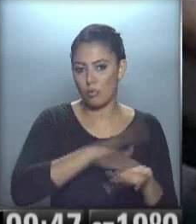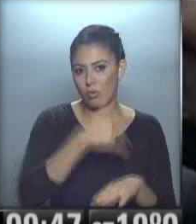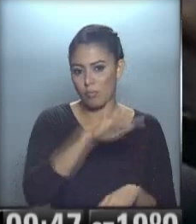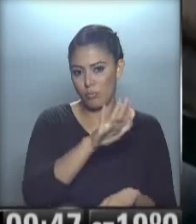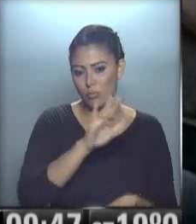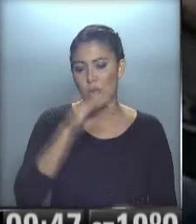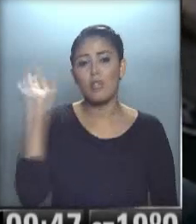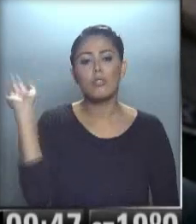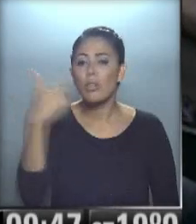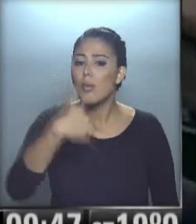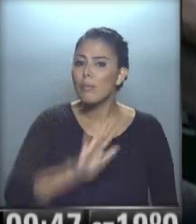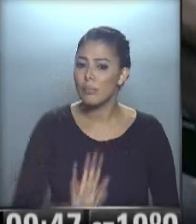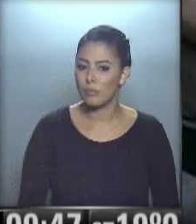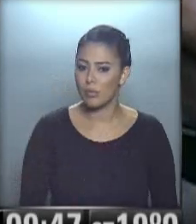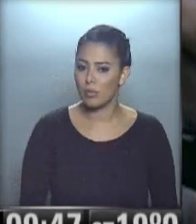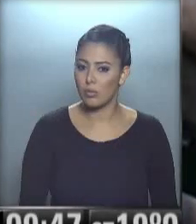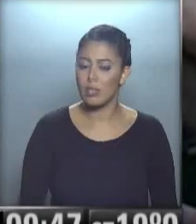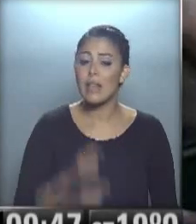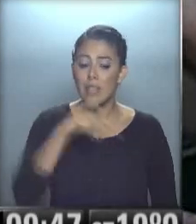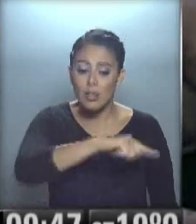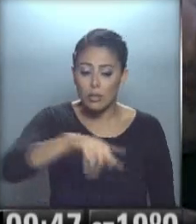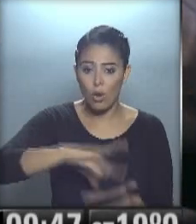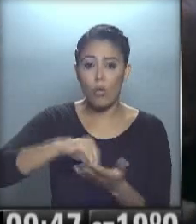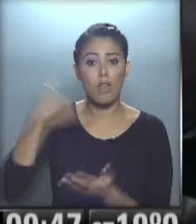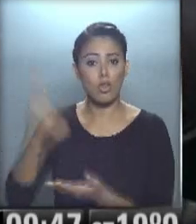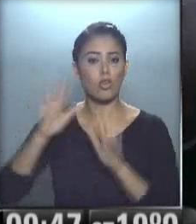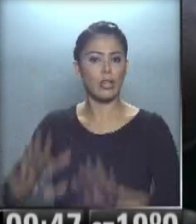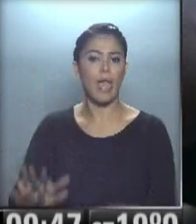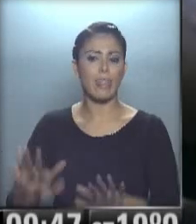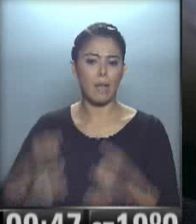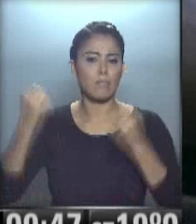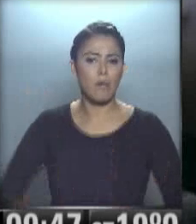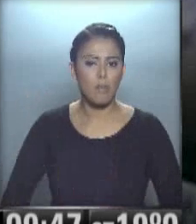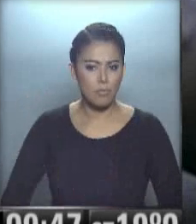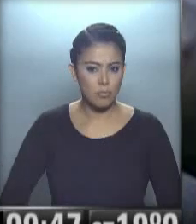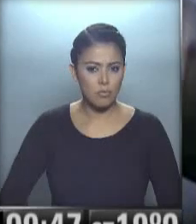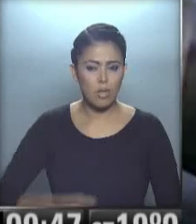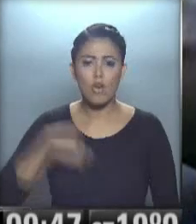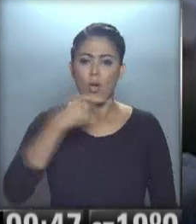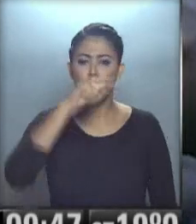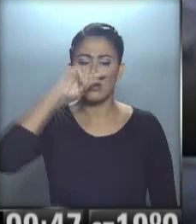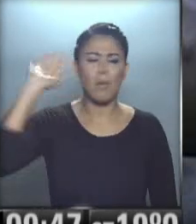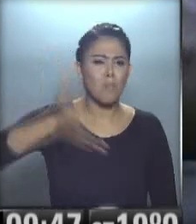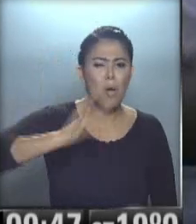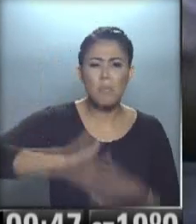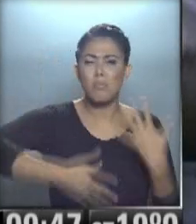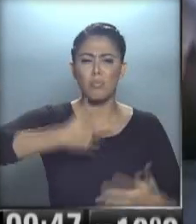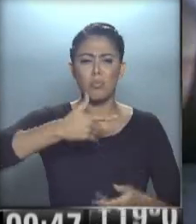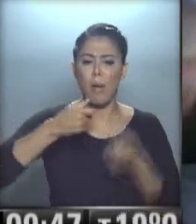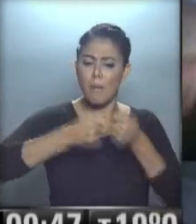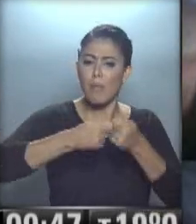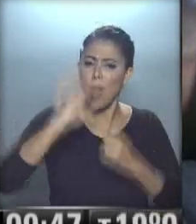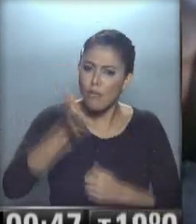la responsabilidad que van a tomar, porque del predio nosotros no lo vamos a mover. No vamos a reprimir, no vamos a incentivar